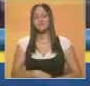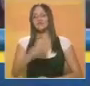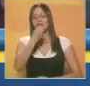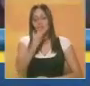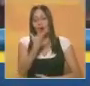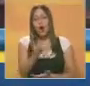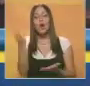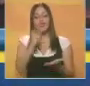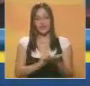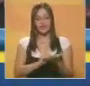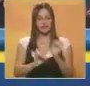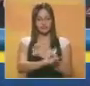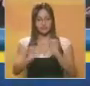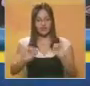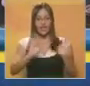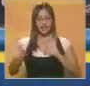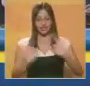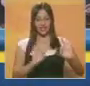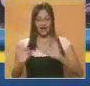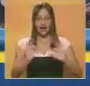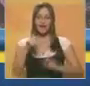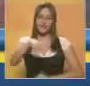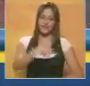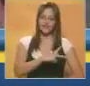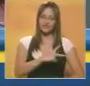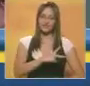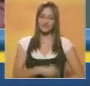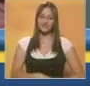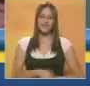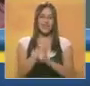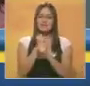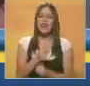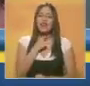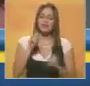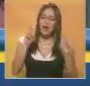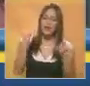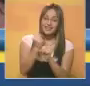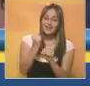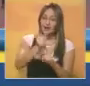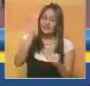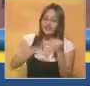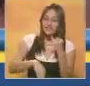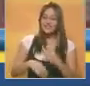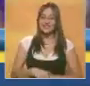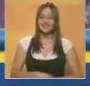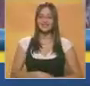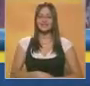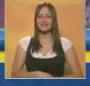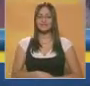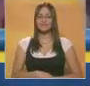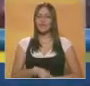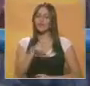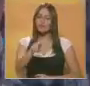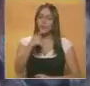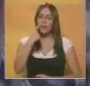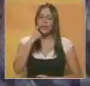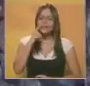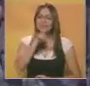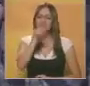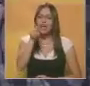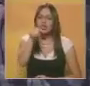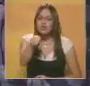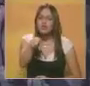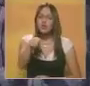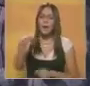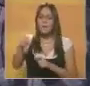huella nuevamente con los dramáticos de Venevisión. Bueno, esperamos les guste el trabajo final de Natalia del Mar. Cristian, un hombre que